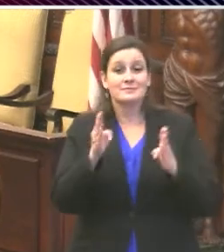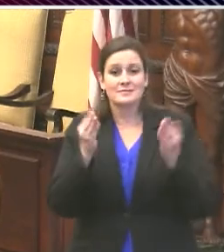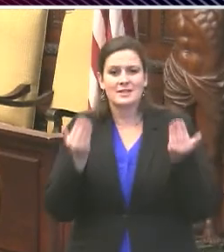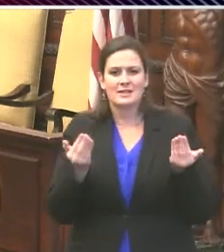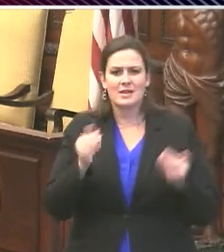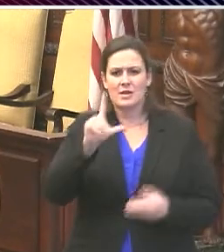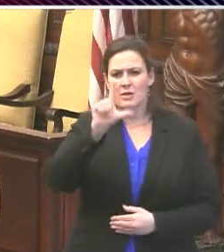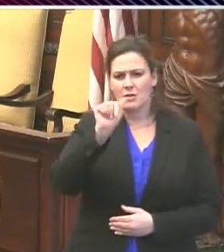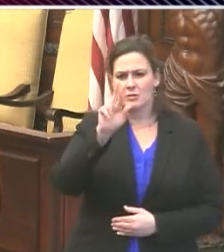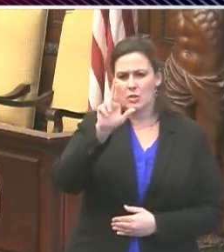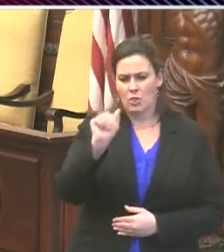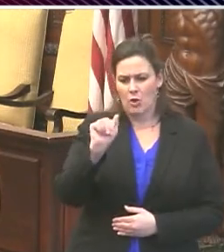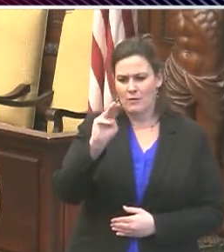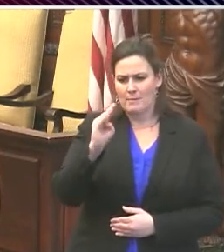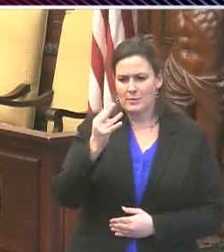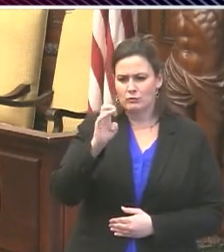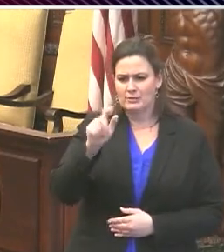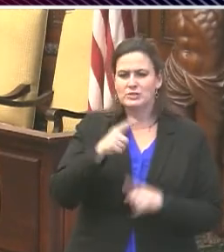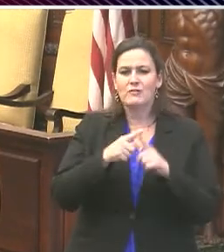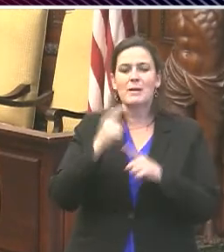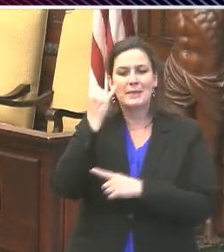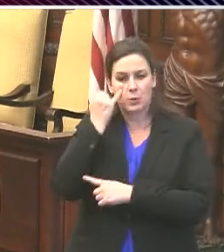Laura McChrystal of the Inquirer.